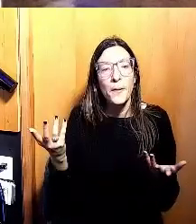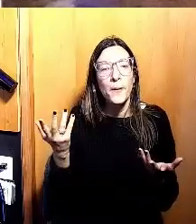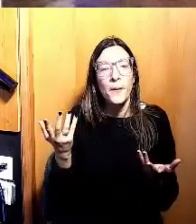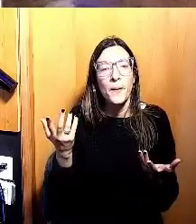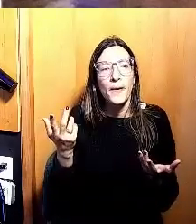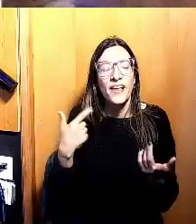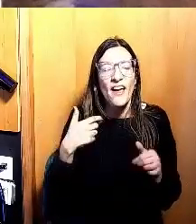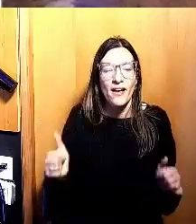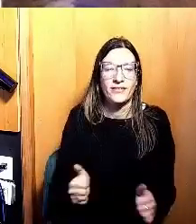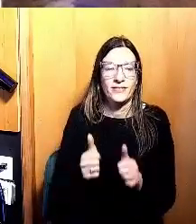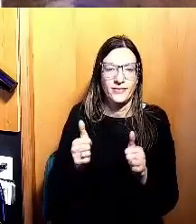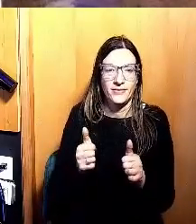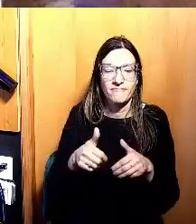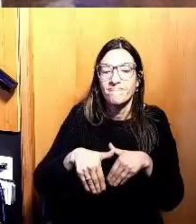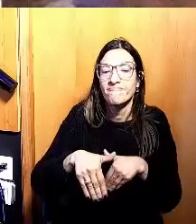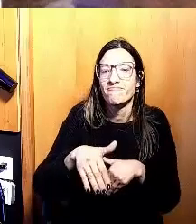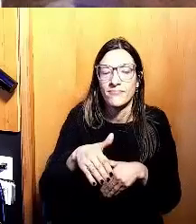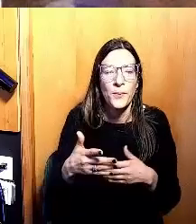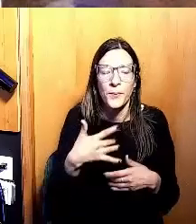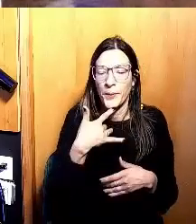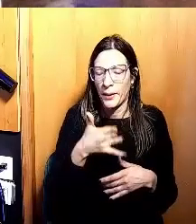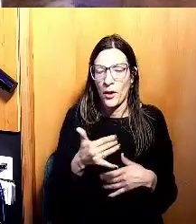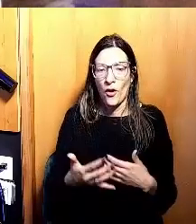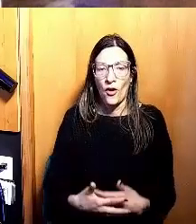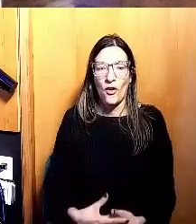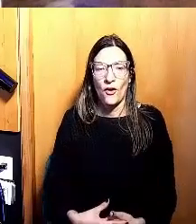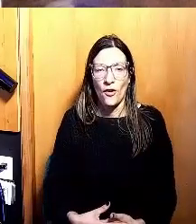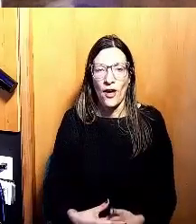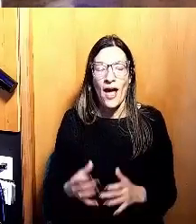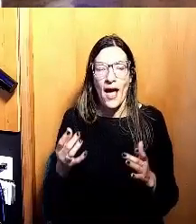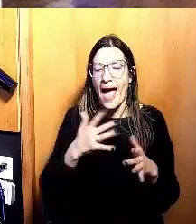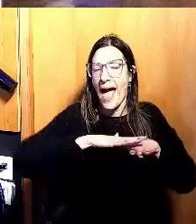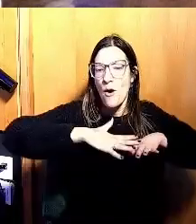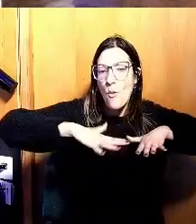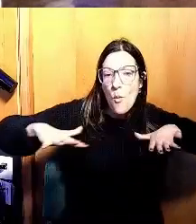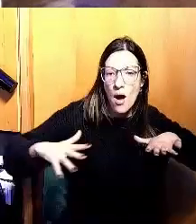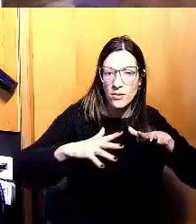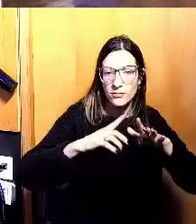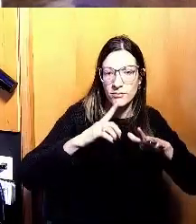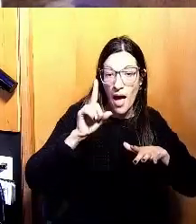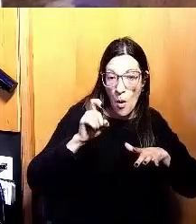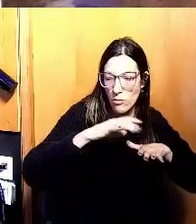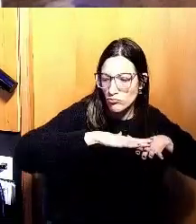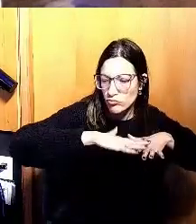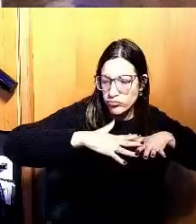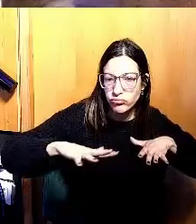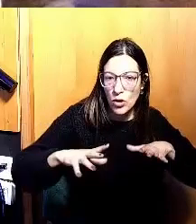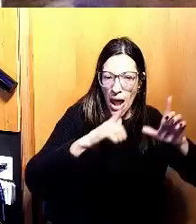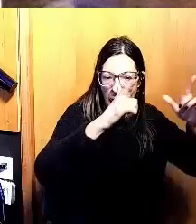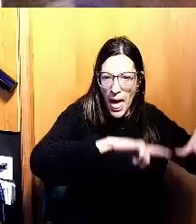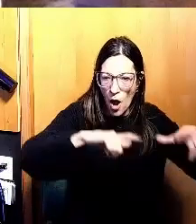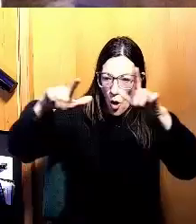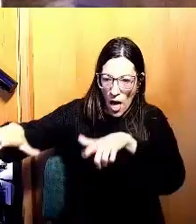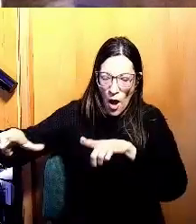la línea de base, por ejemplo, de la calidad de agua de los 3 lagos del Río